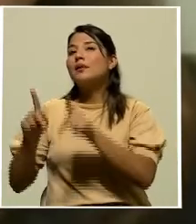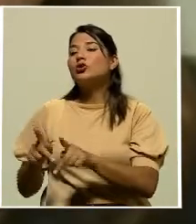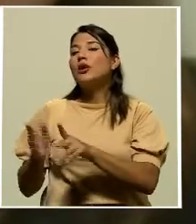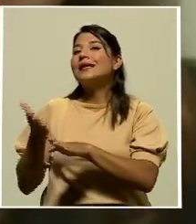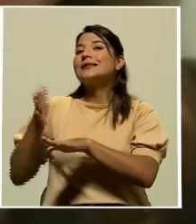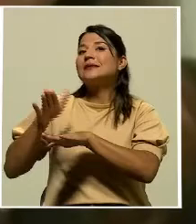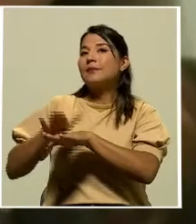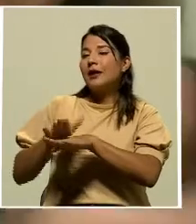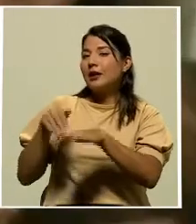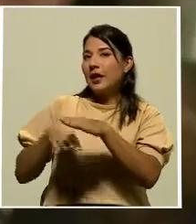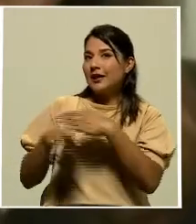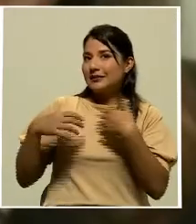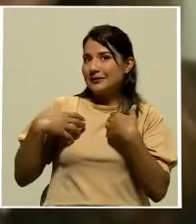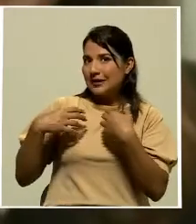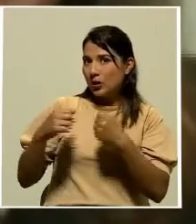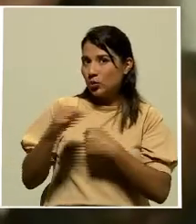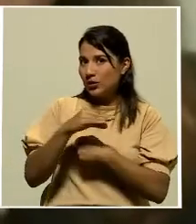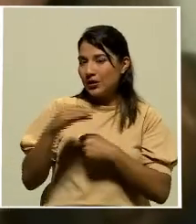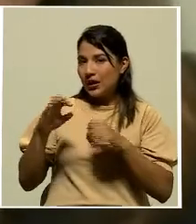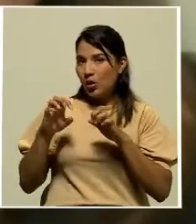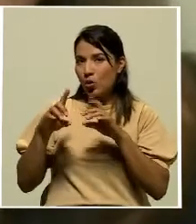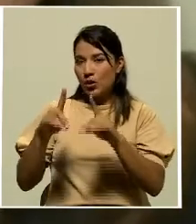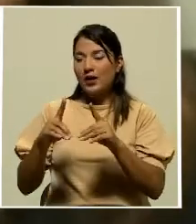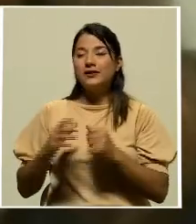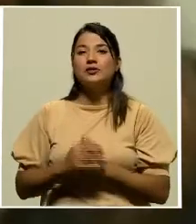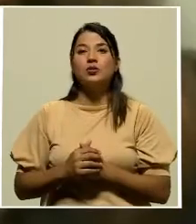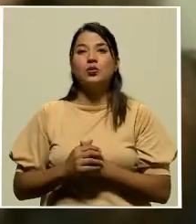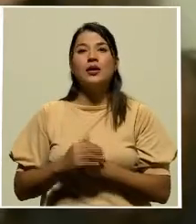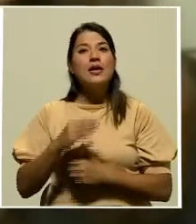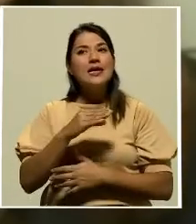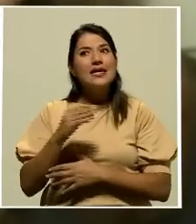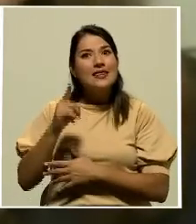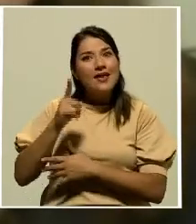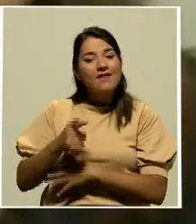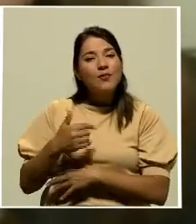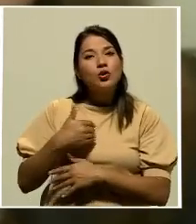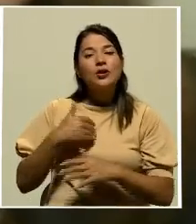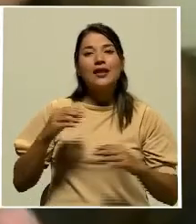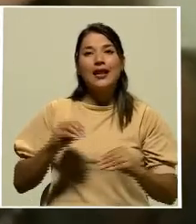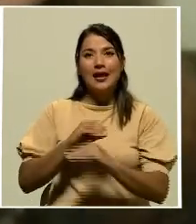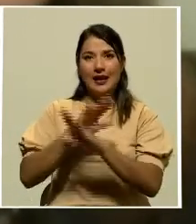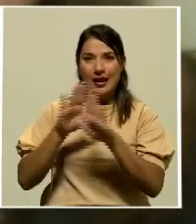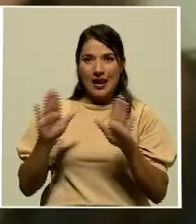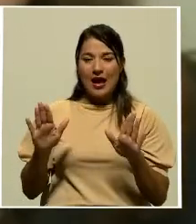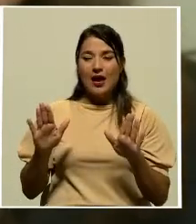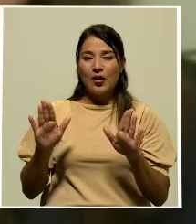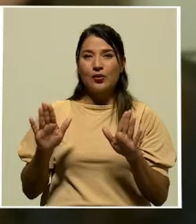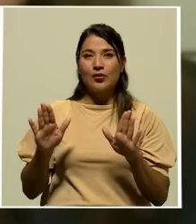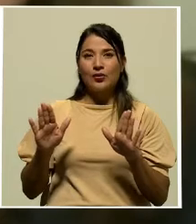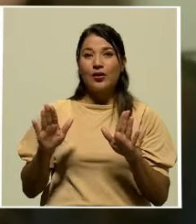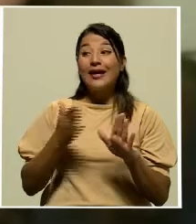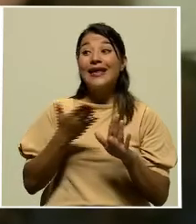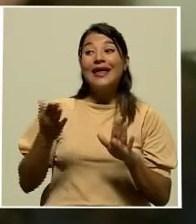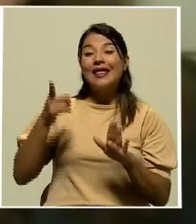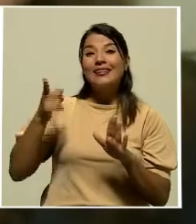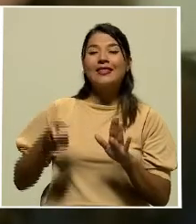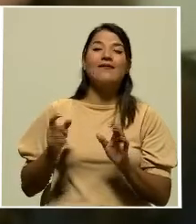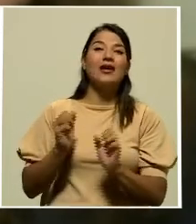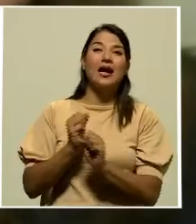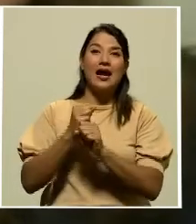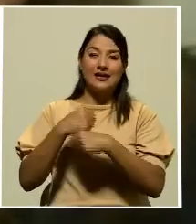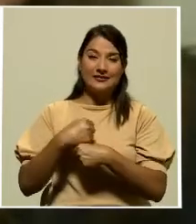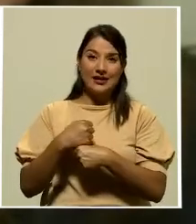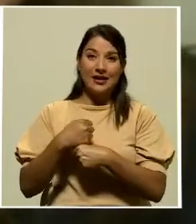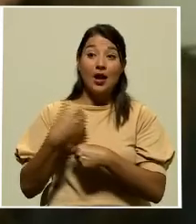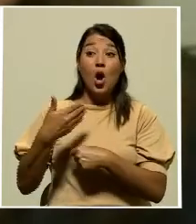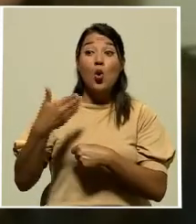interacción social y todo, y que están muy claros lo que se debe hacer mientras